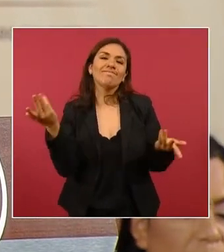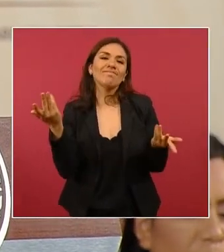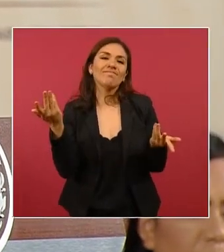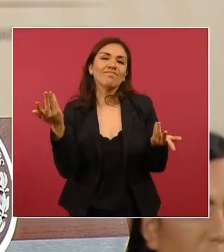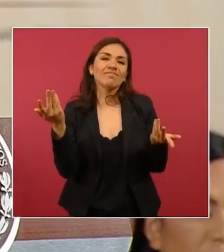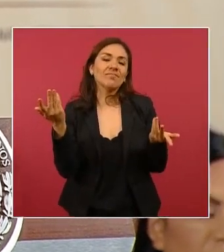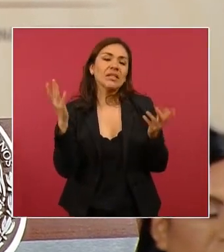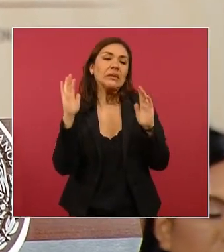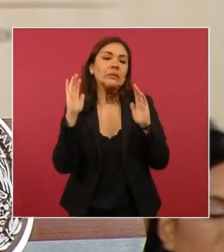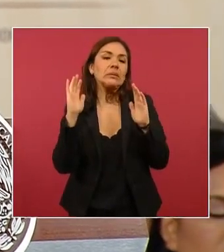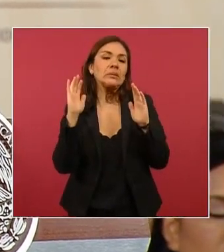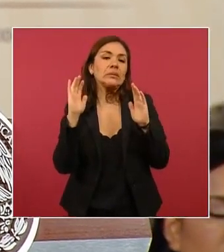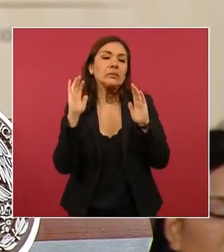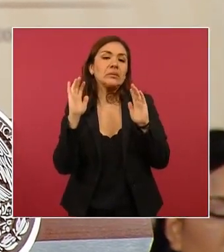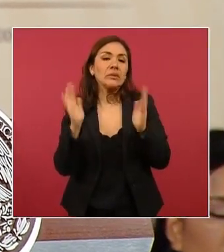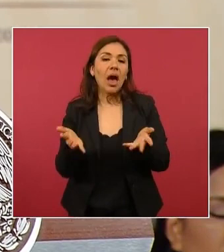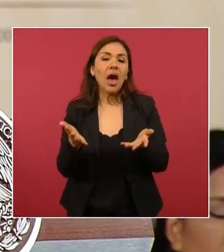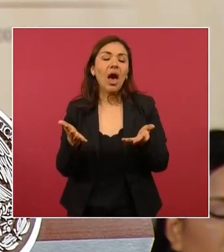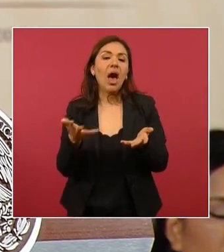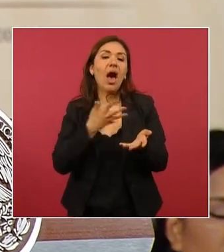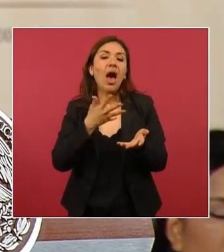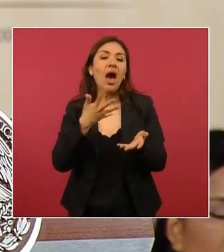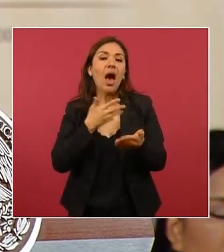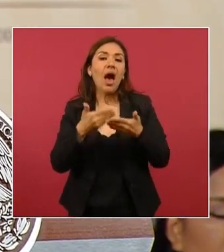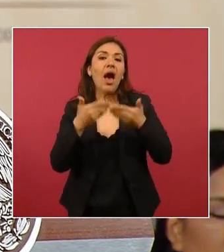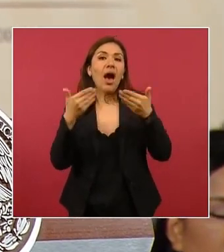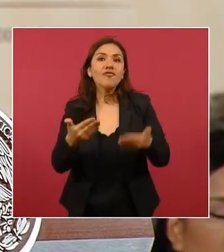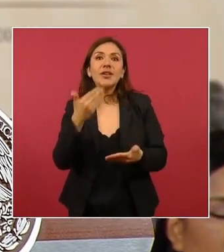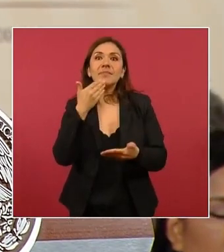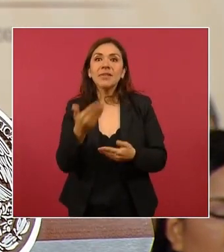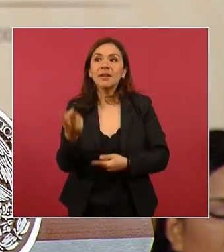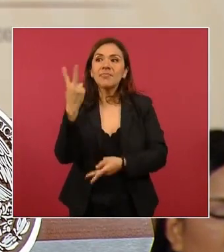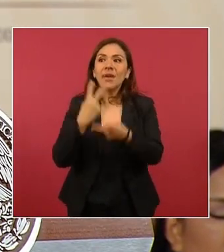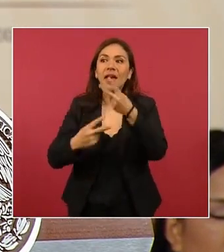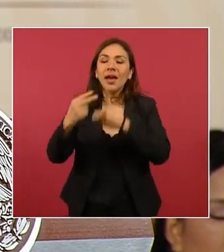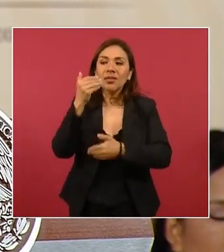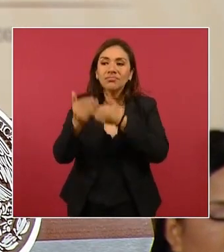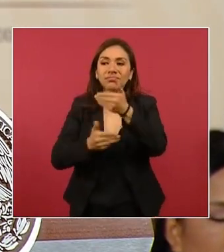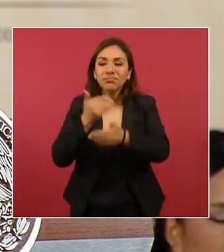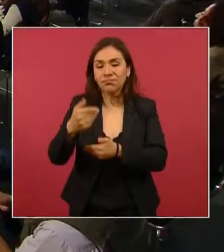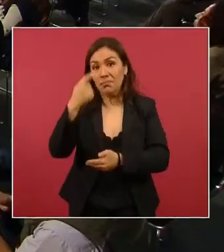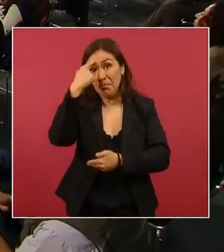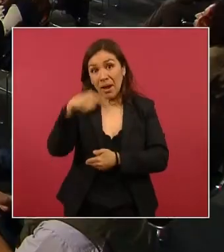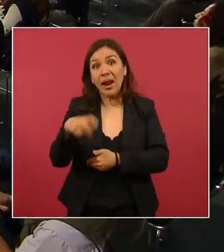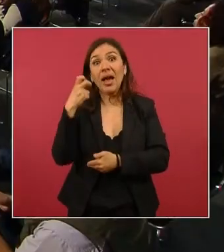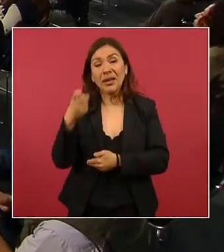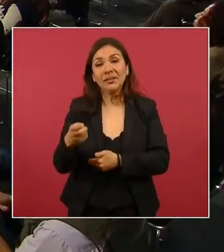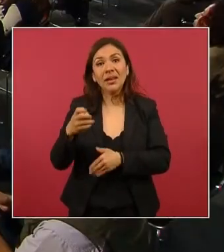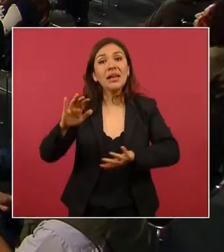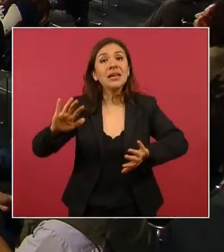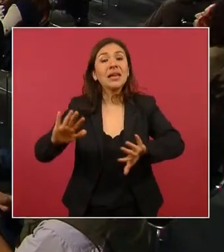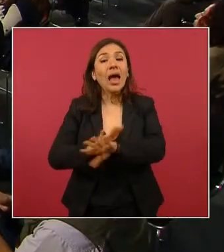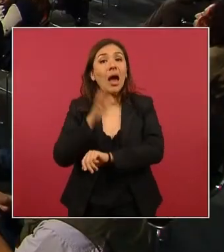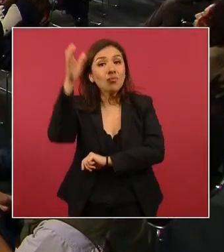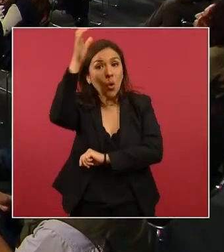Ya está dando frutos la revolución de las conciencias.